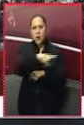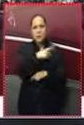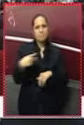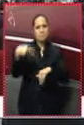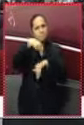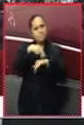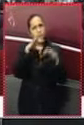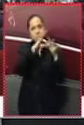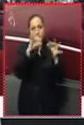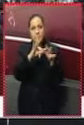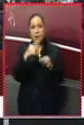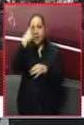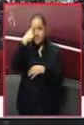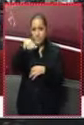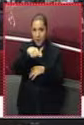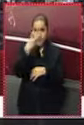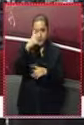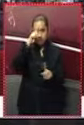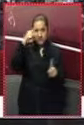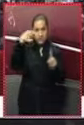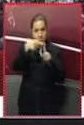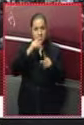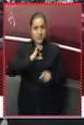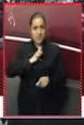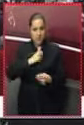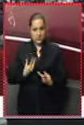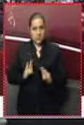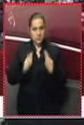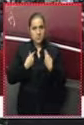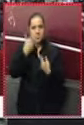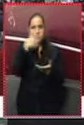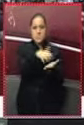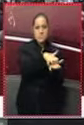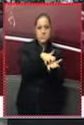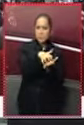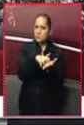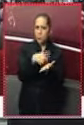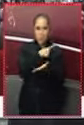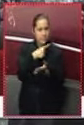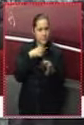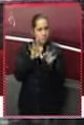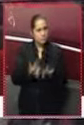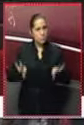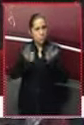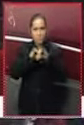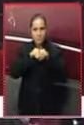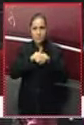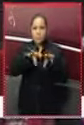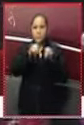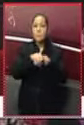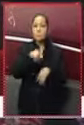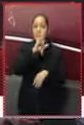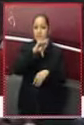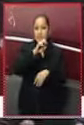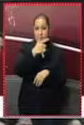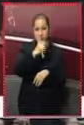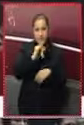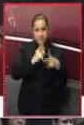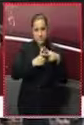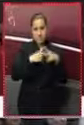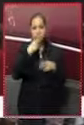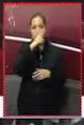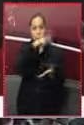no escatimar recursos para batir esta enfermedad que, de acuerdo con cifras del INEGI, de 2009 a 2011 ha causado ya la muerte